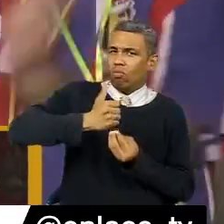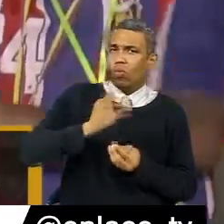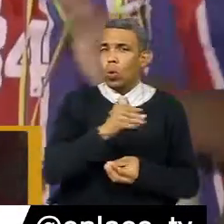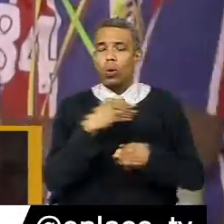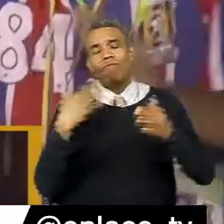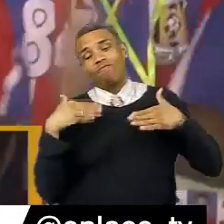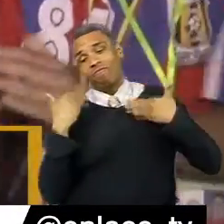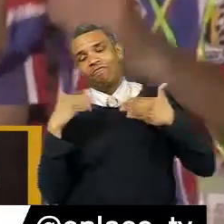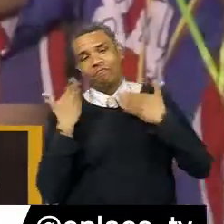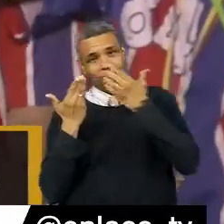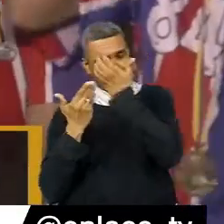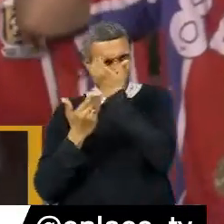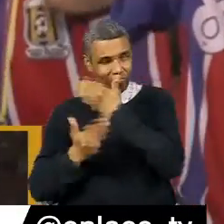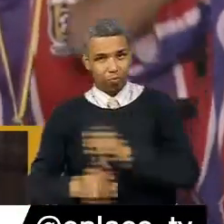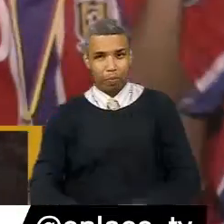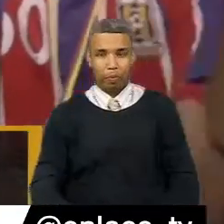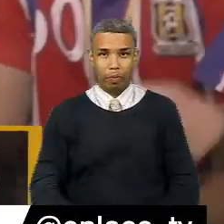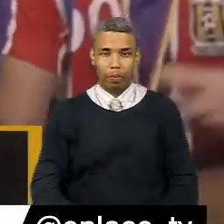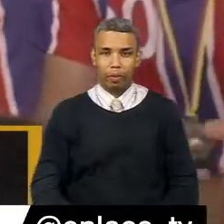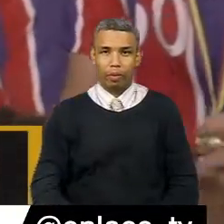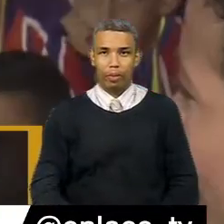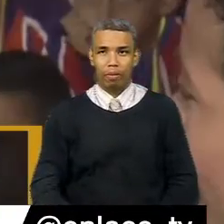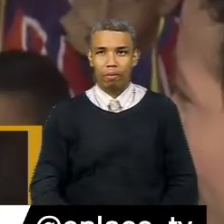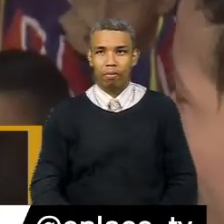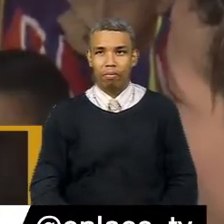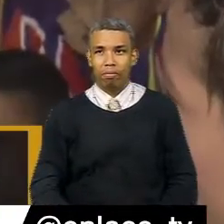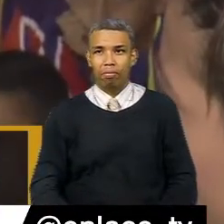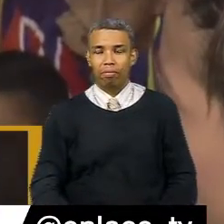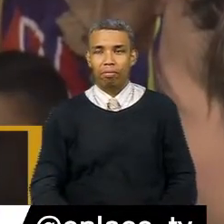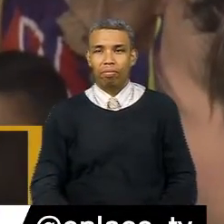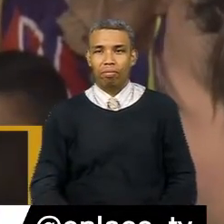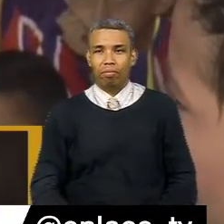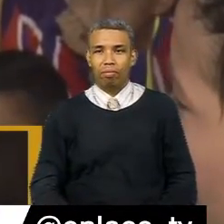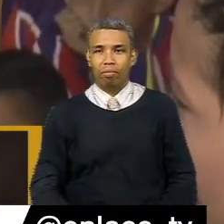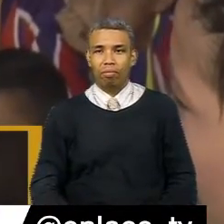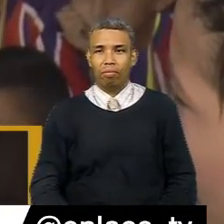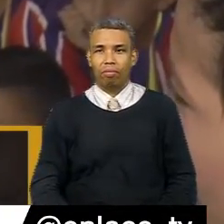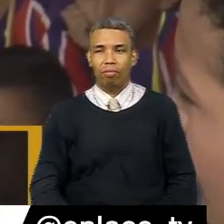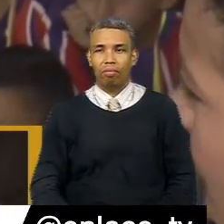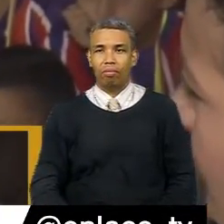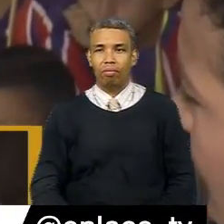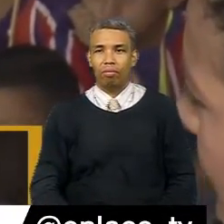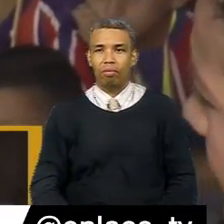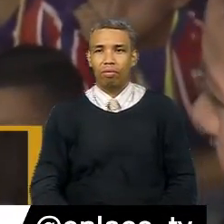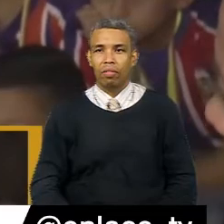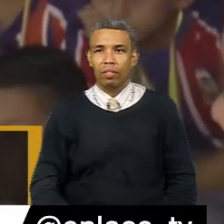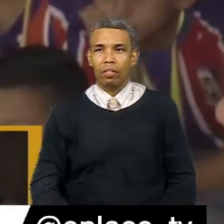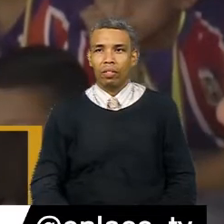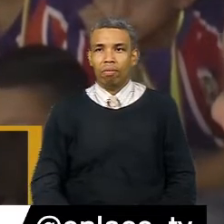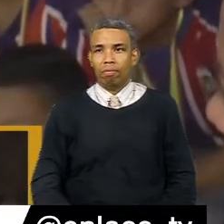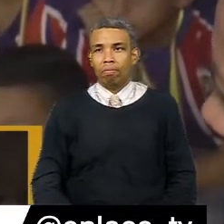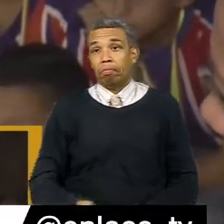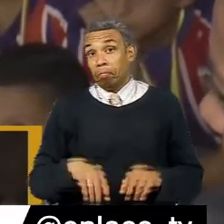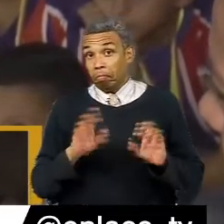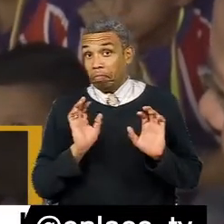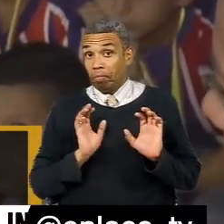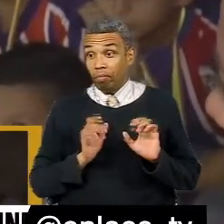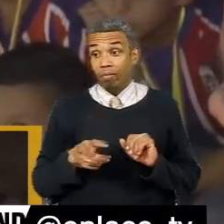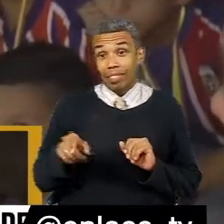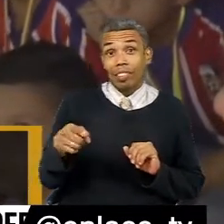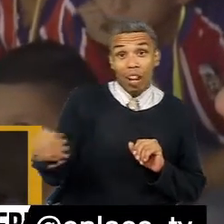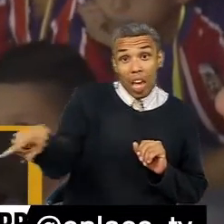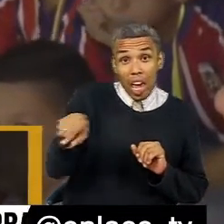han venido formándose en esta escuela futbolística. El mensaje para los pequeños es que sigamos, que somos un ejemplo en Barranca